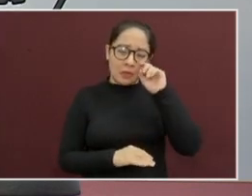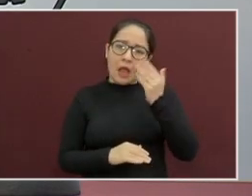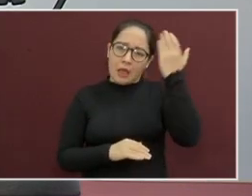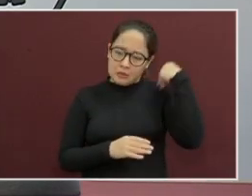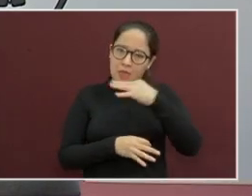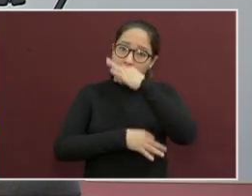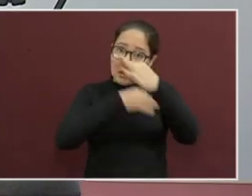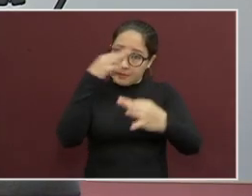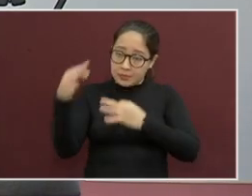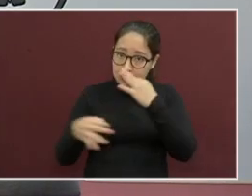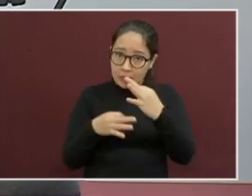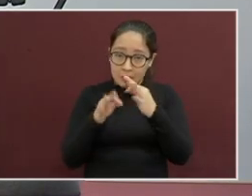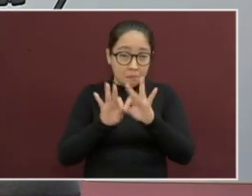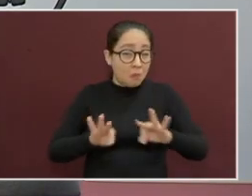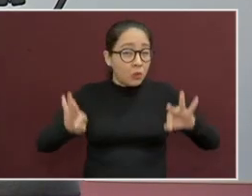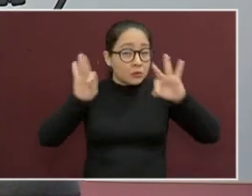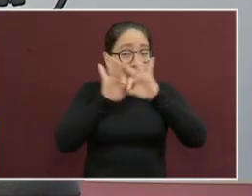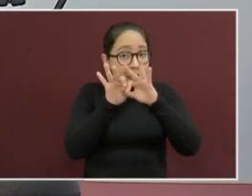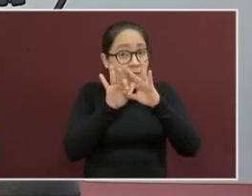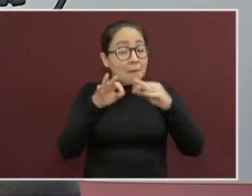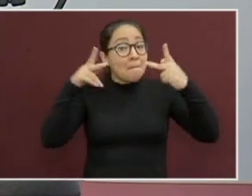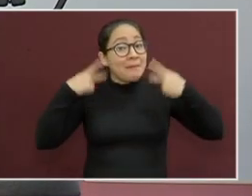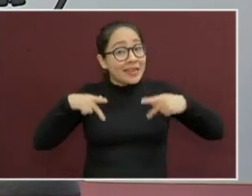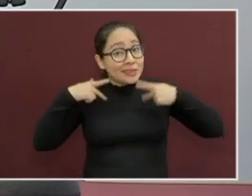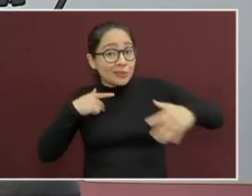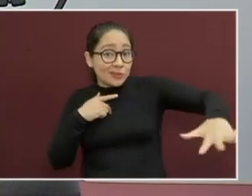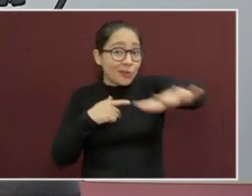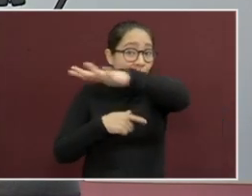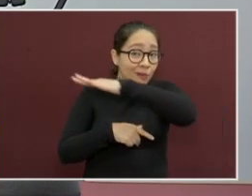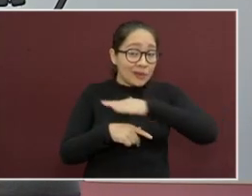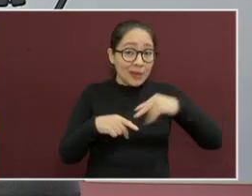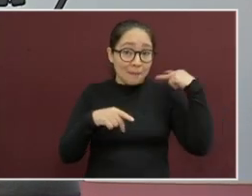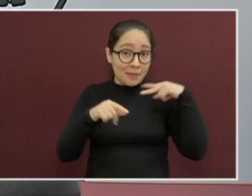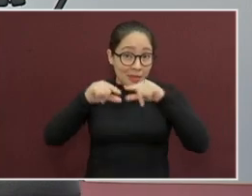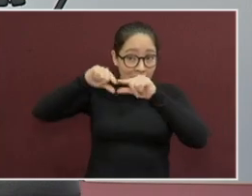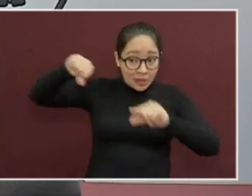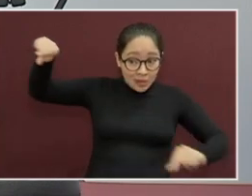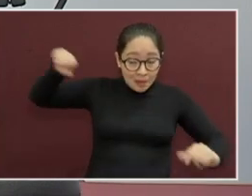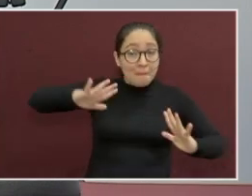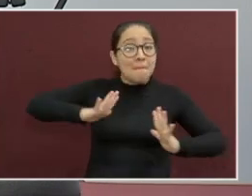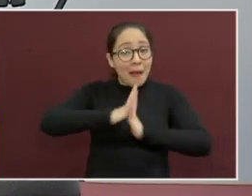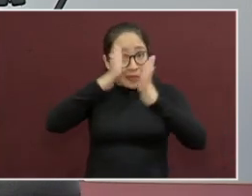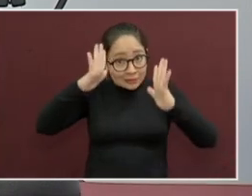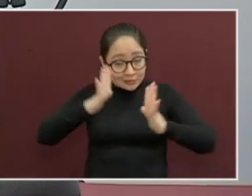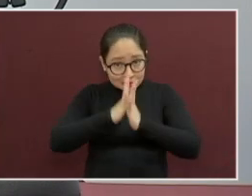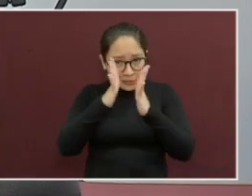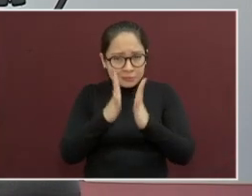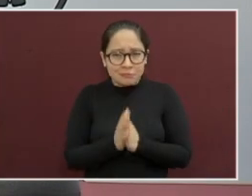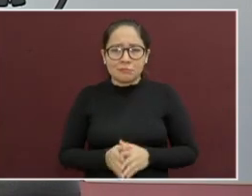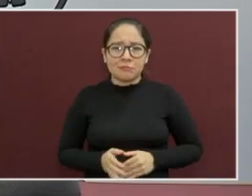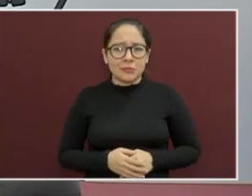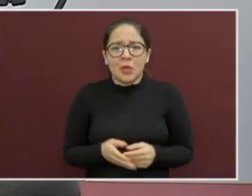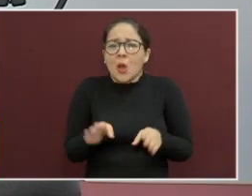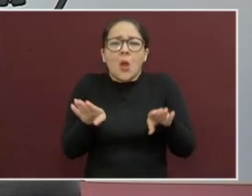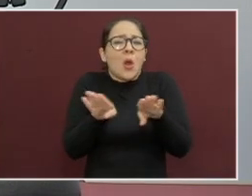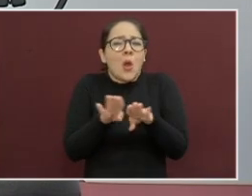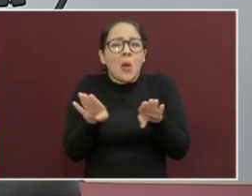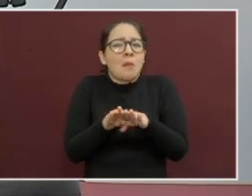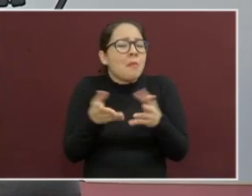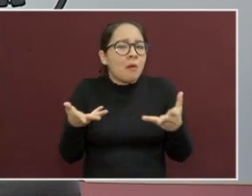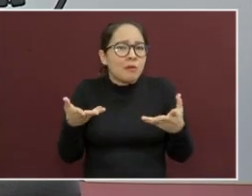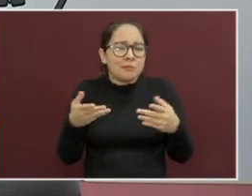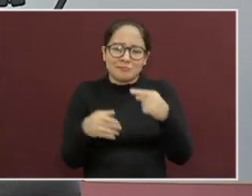si ustedes como población participan participan más de qué manera lo pueden hacer muy